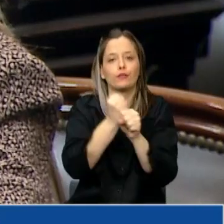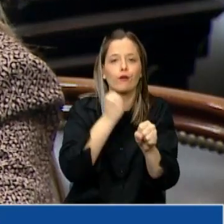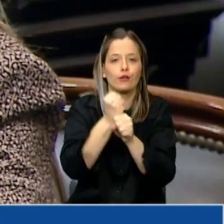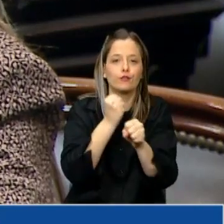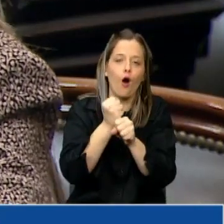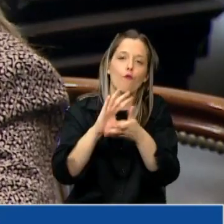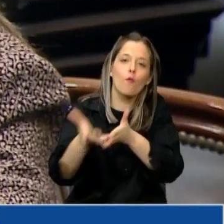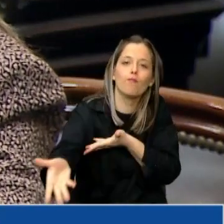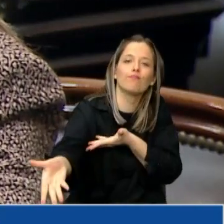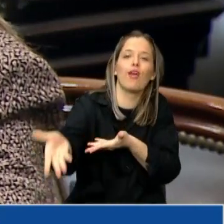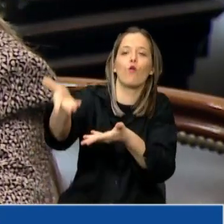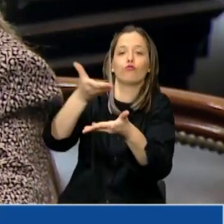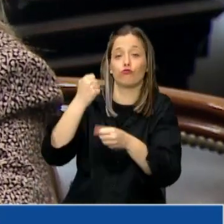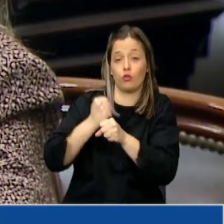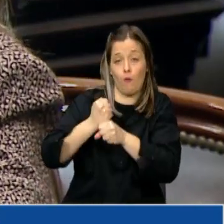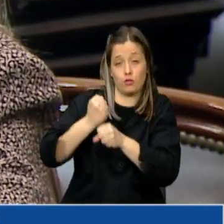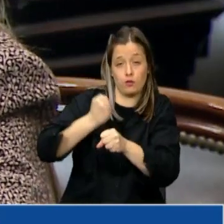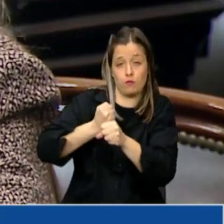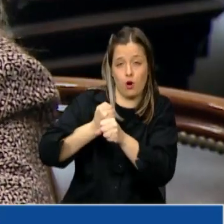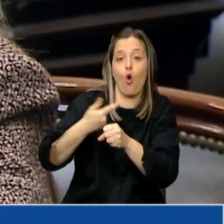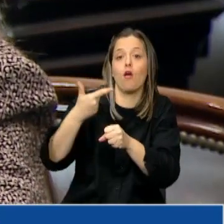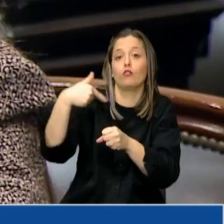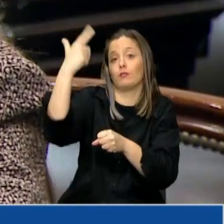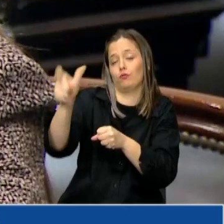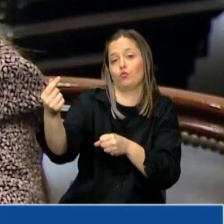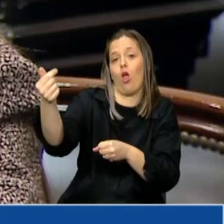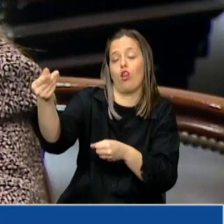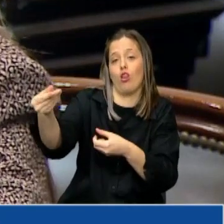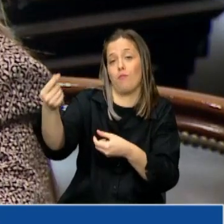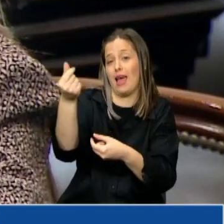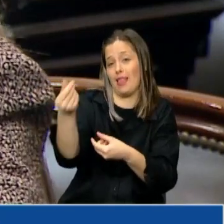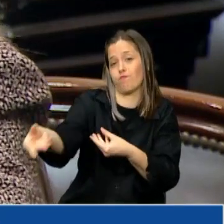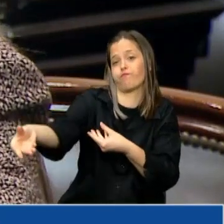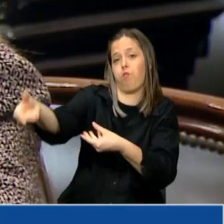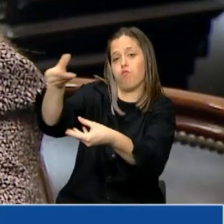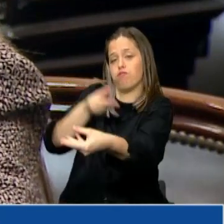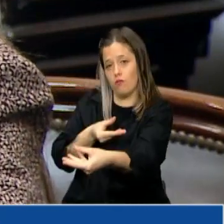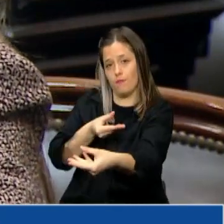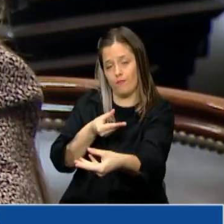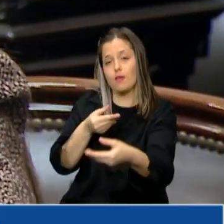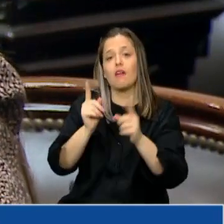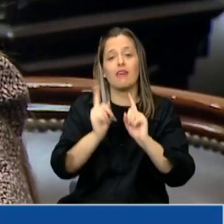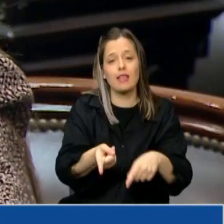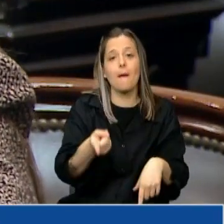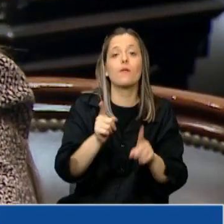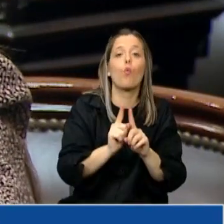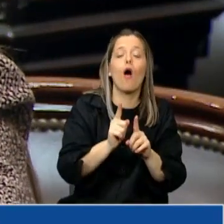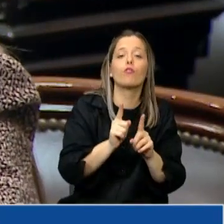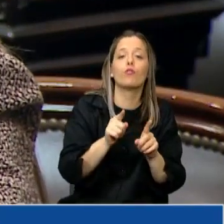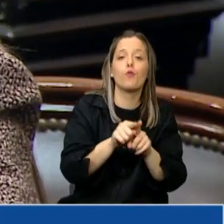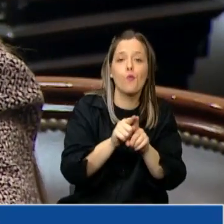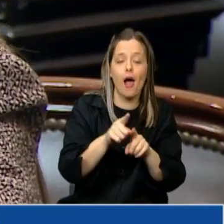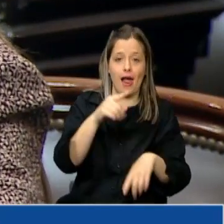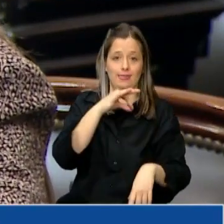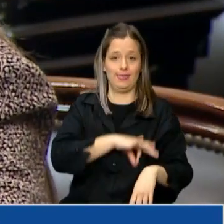cuando establece justa. Luego lo denomina salario, cuando establece el carácter alimentario, con la instauración del salario